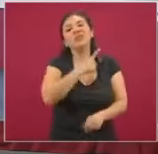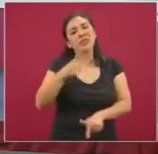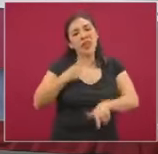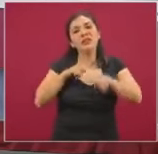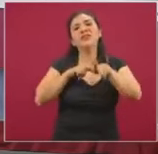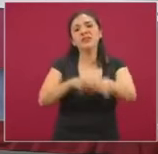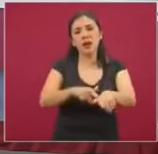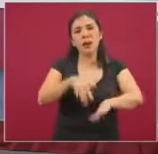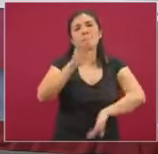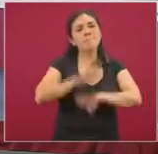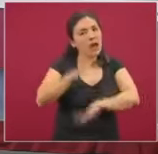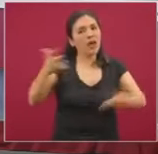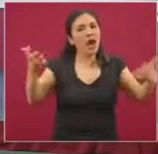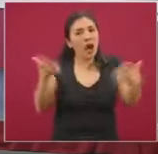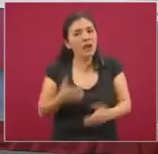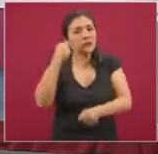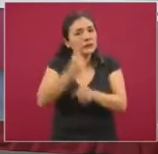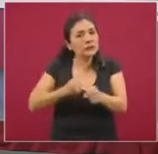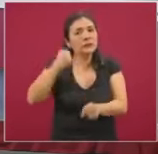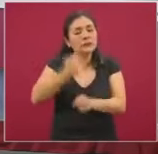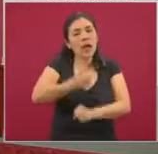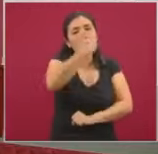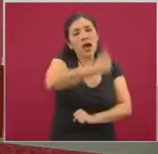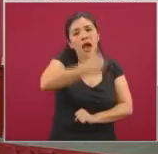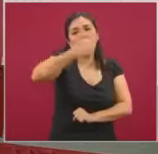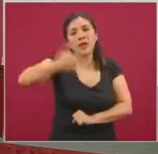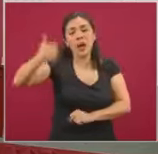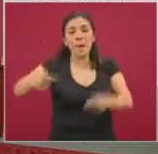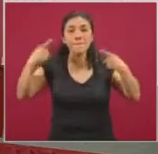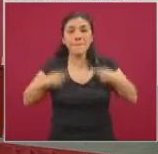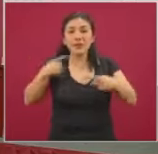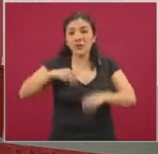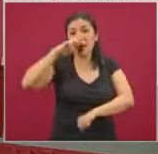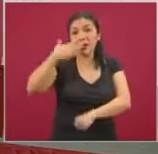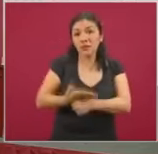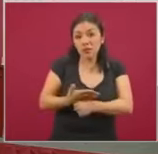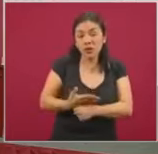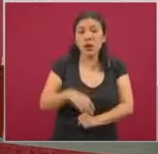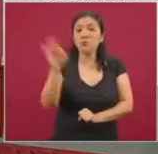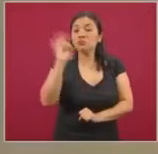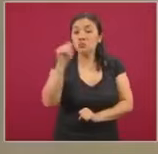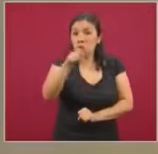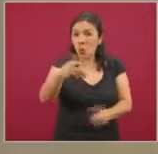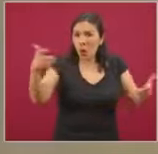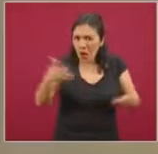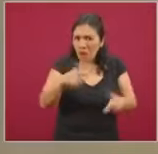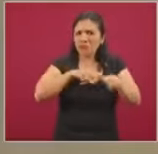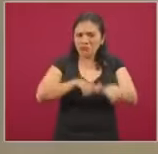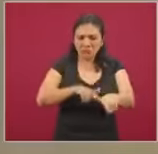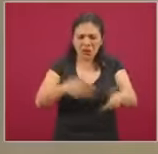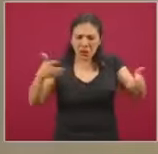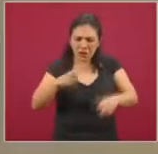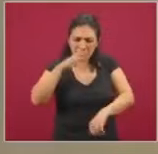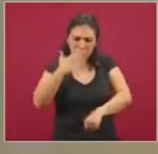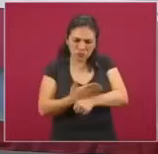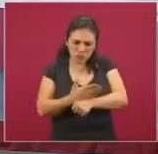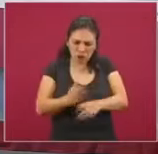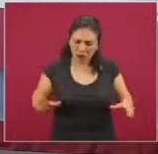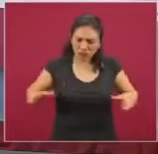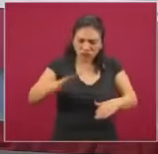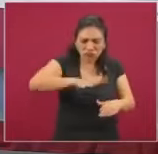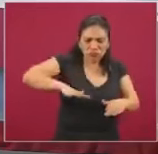ser puestas en práctica por cada uno de nosotros, porque en la medida que lo hagamos de manera